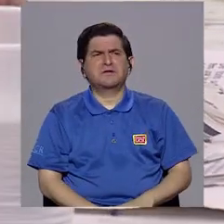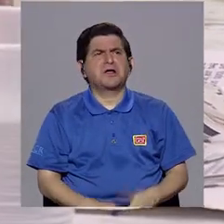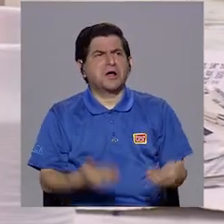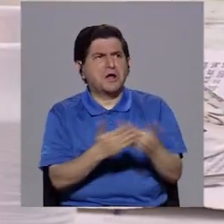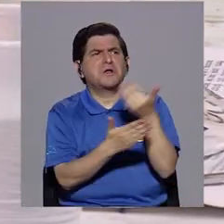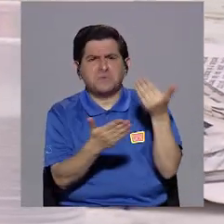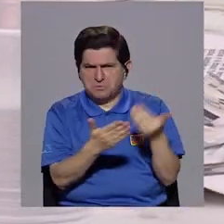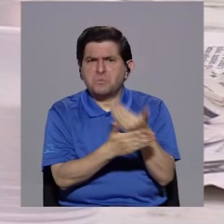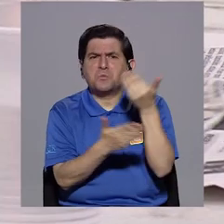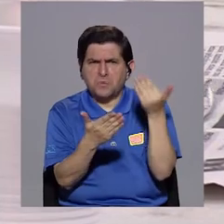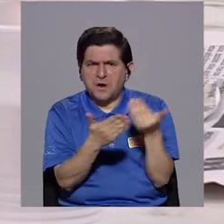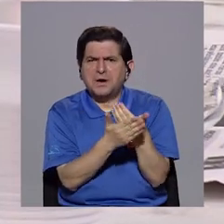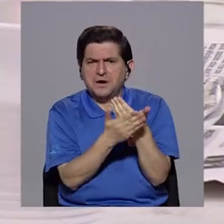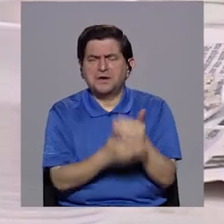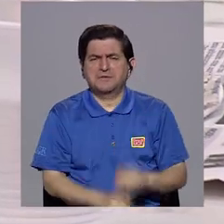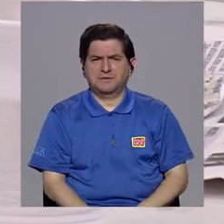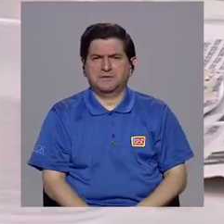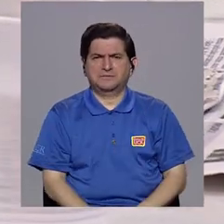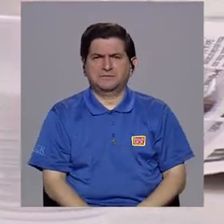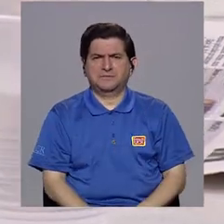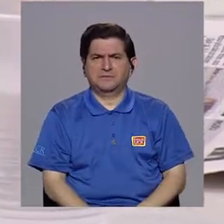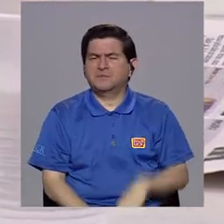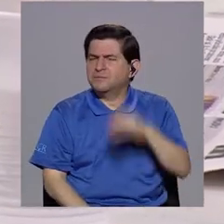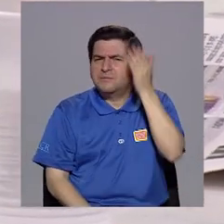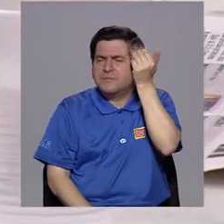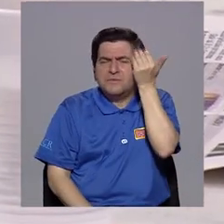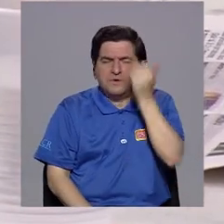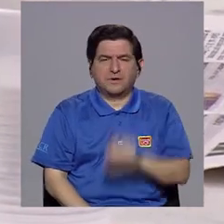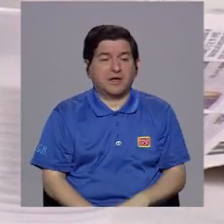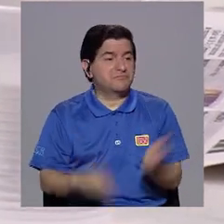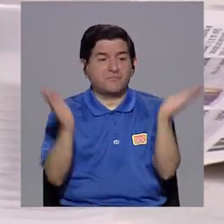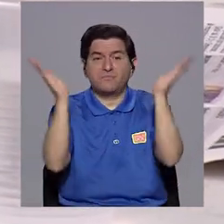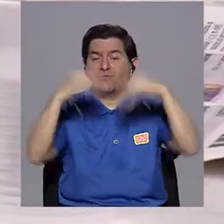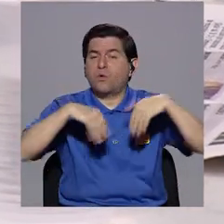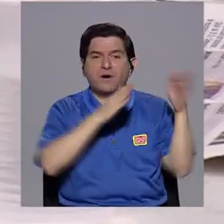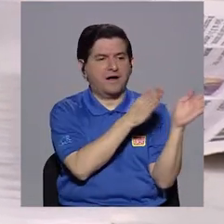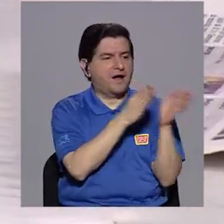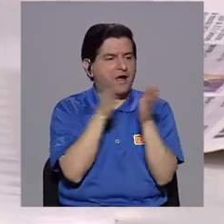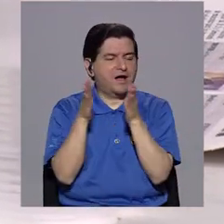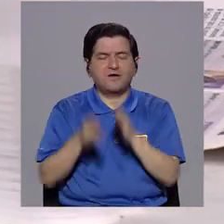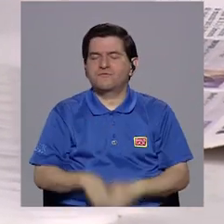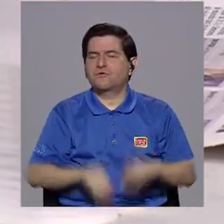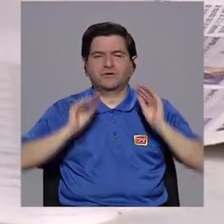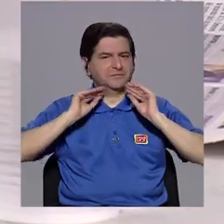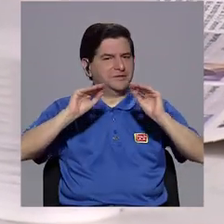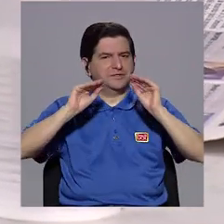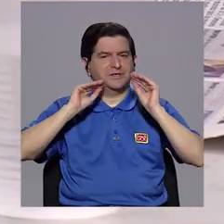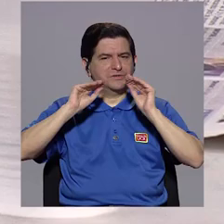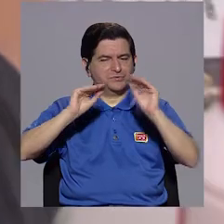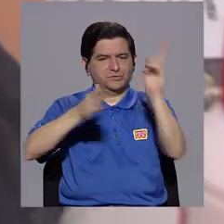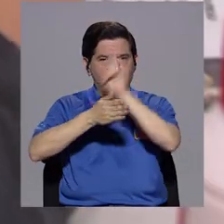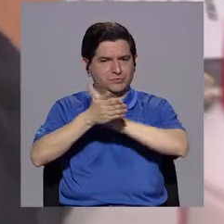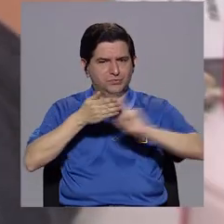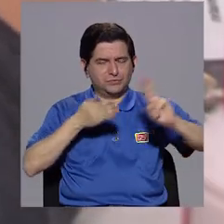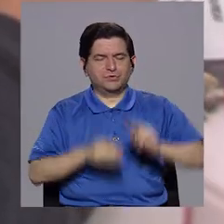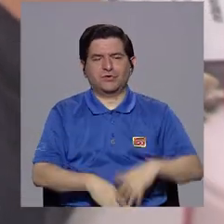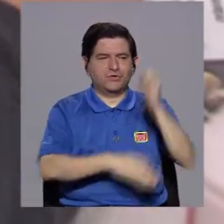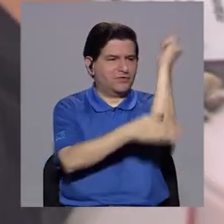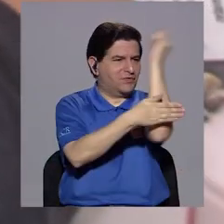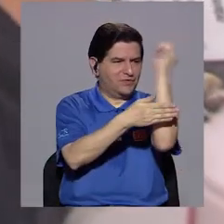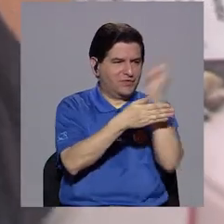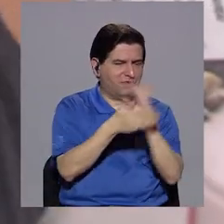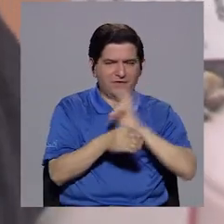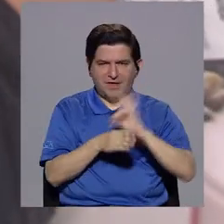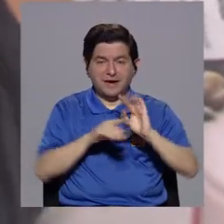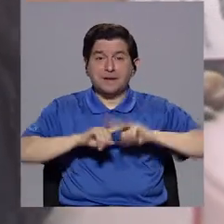es relativamente nuevo, precisamente porque no hay una formación académica realmente de lo que es el